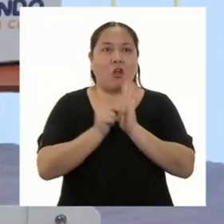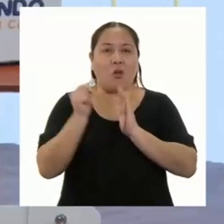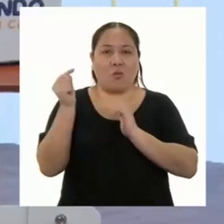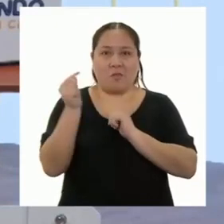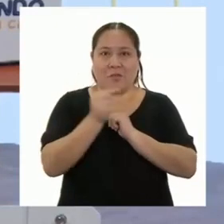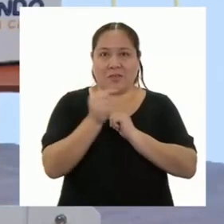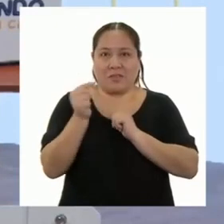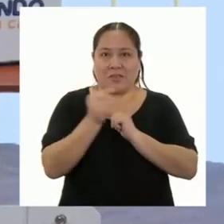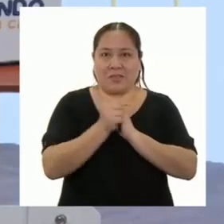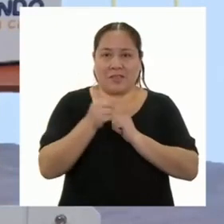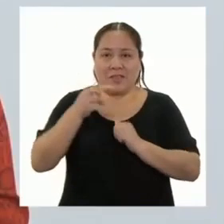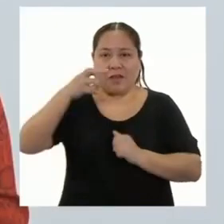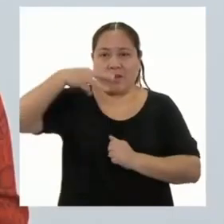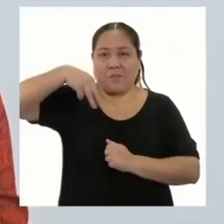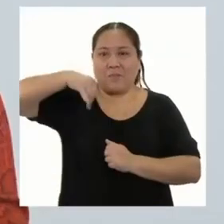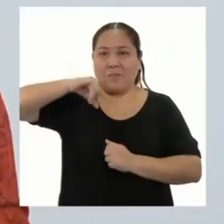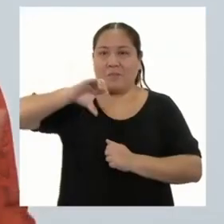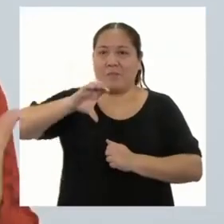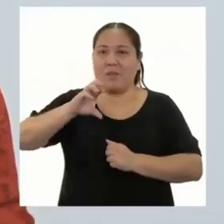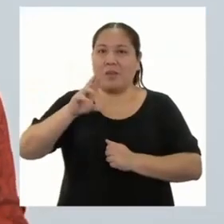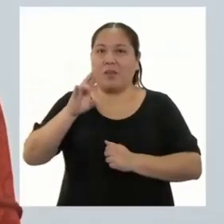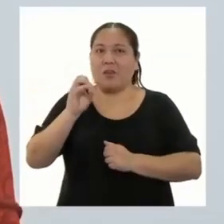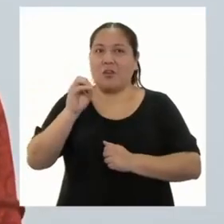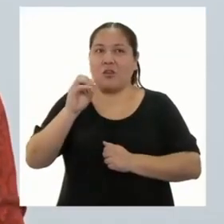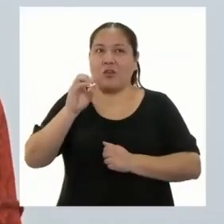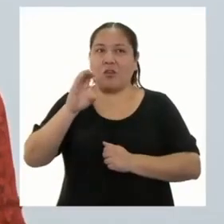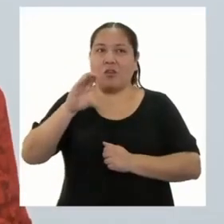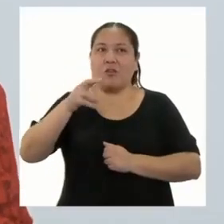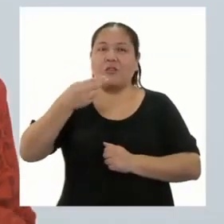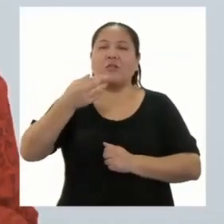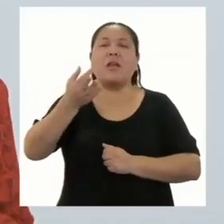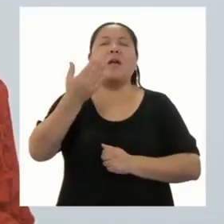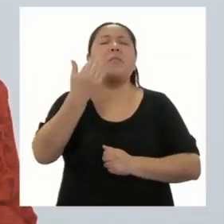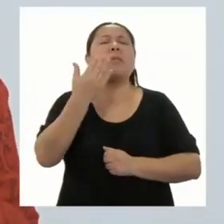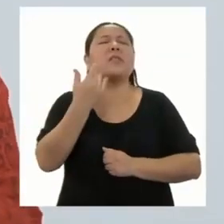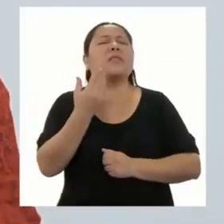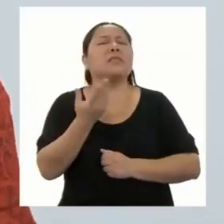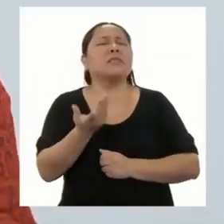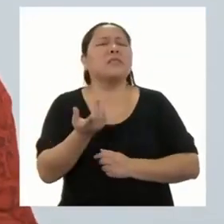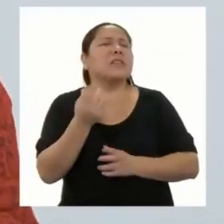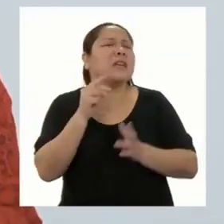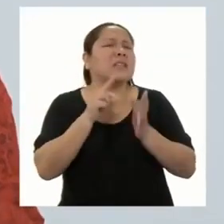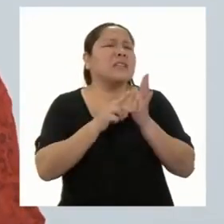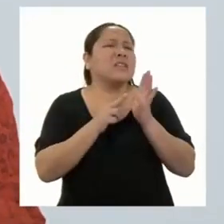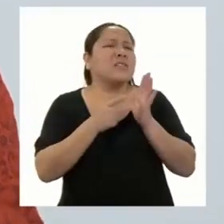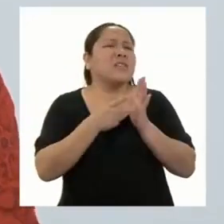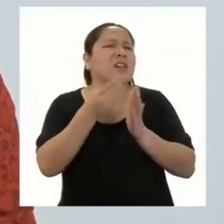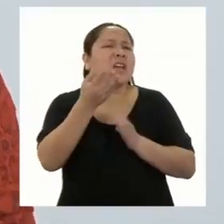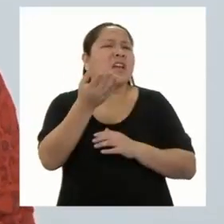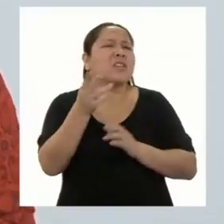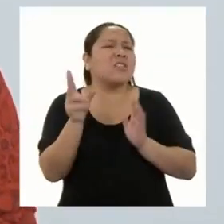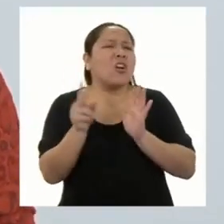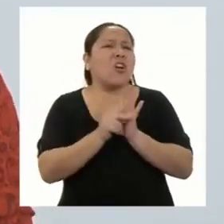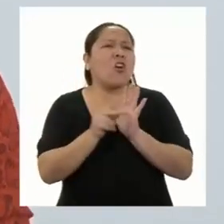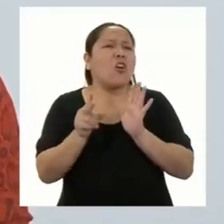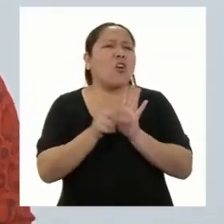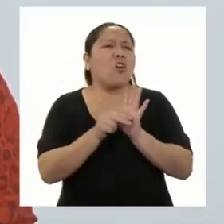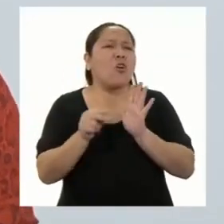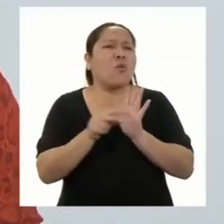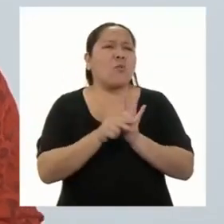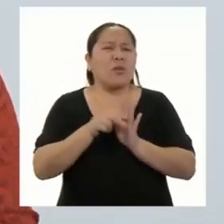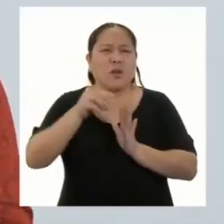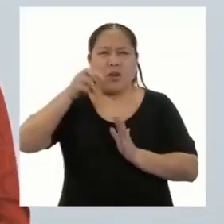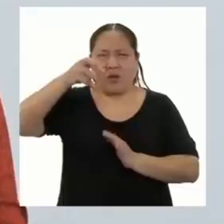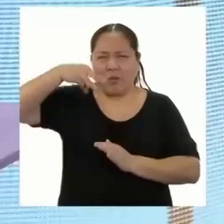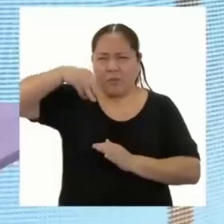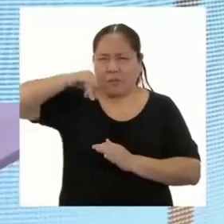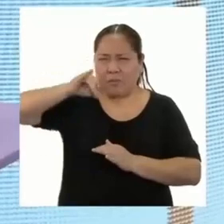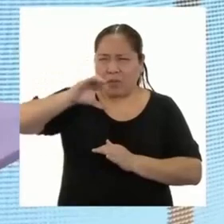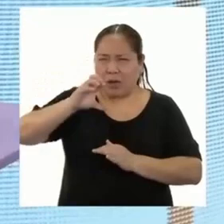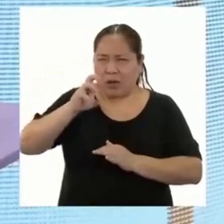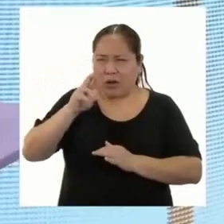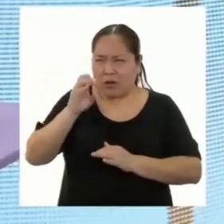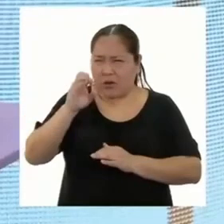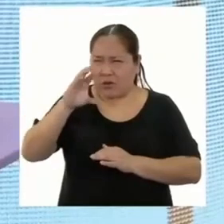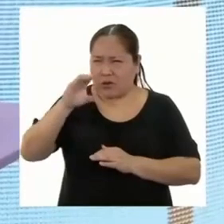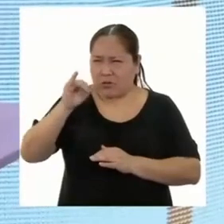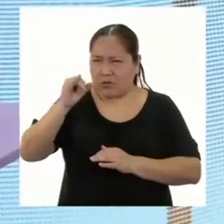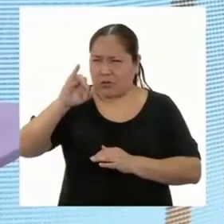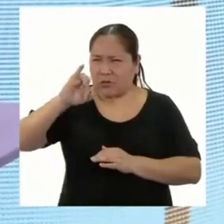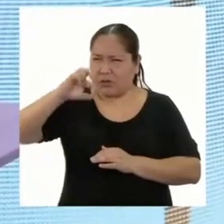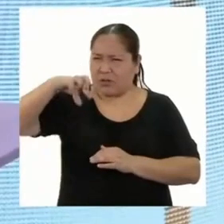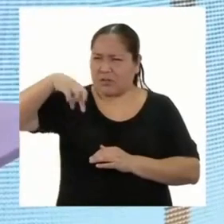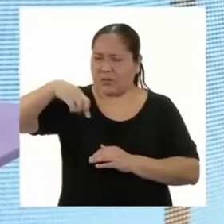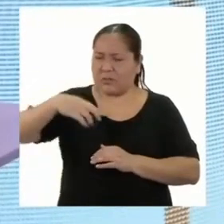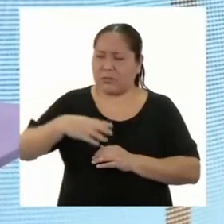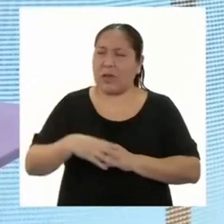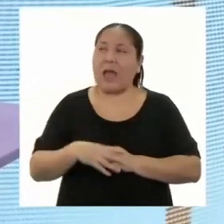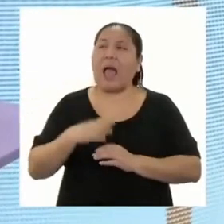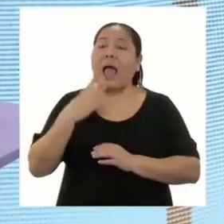imagen de mi microchip. A ver, cuéntame cómo es eso de fotocopiar microchips. Lo que